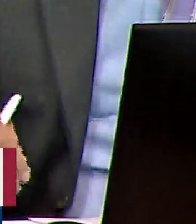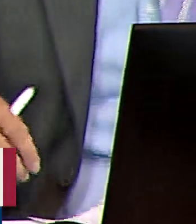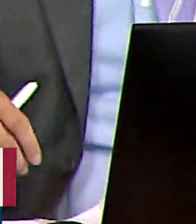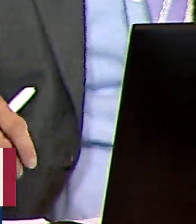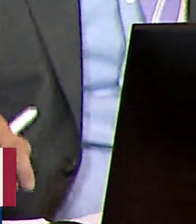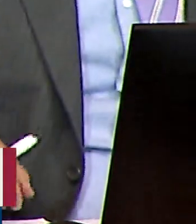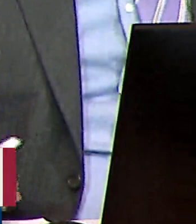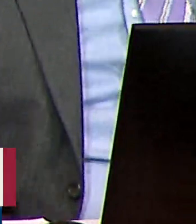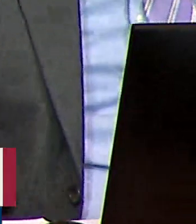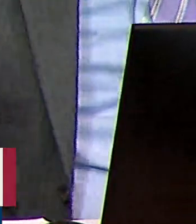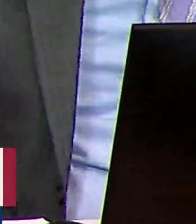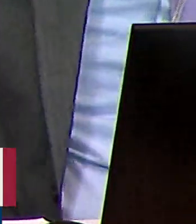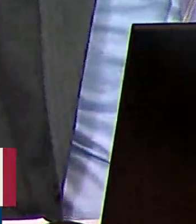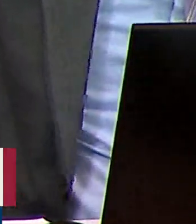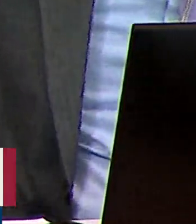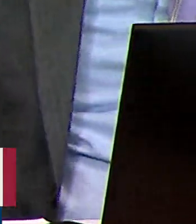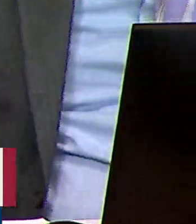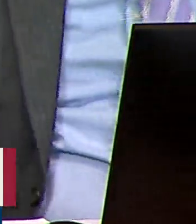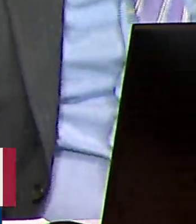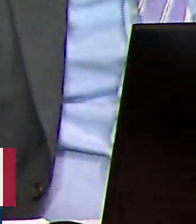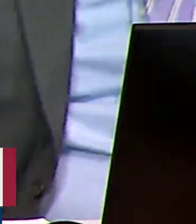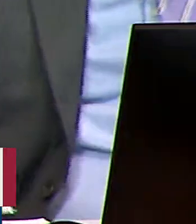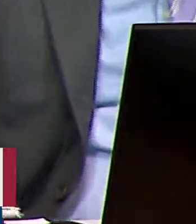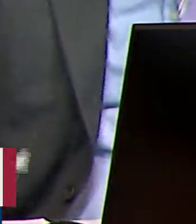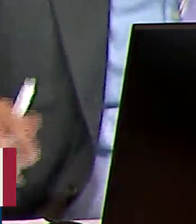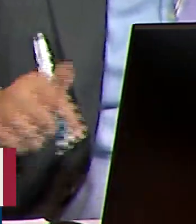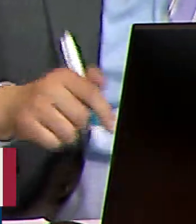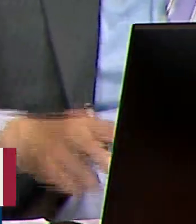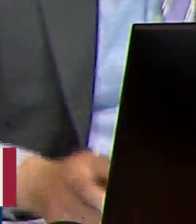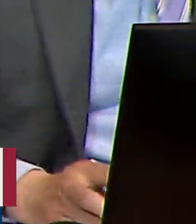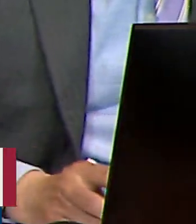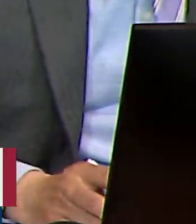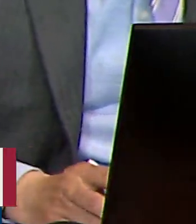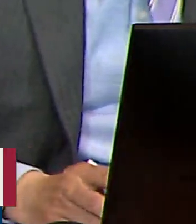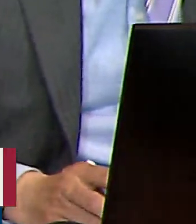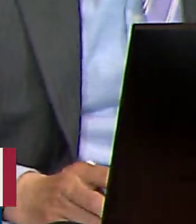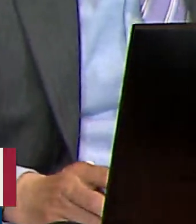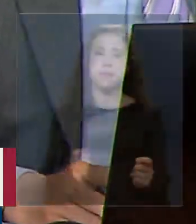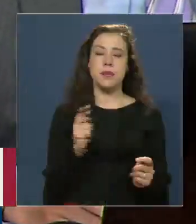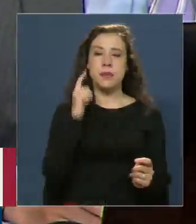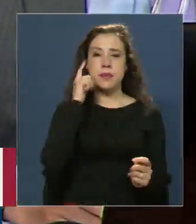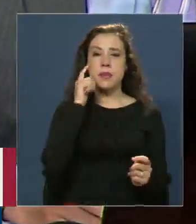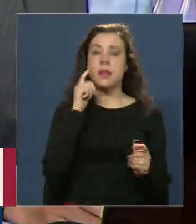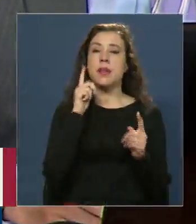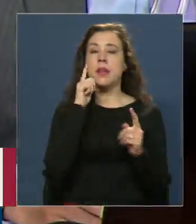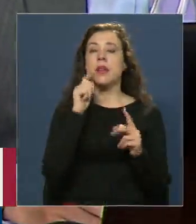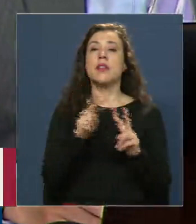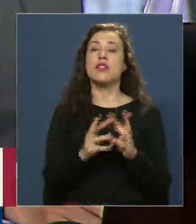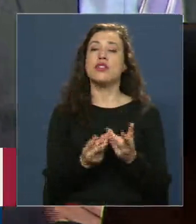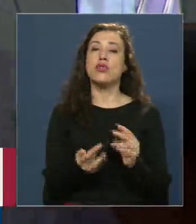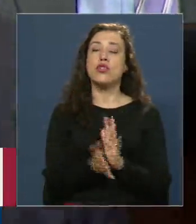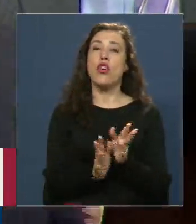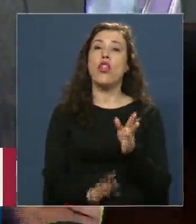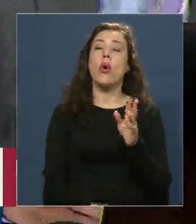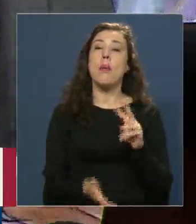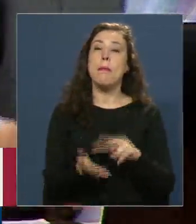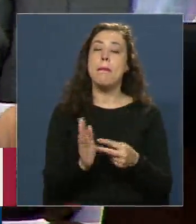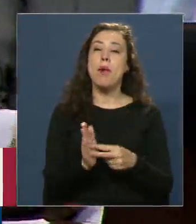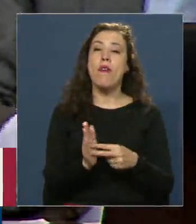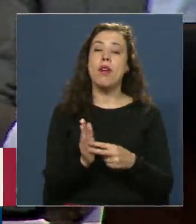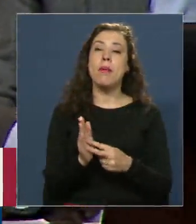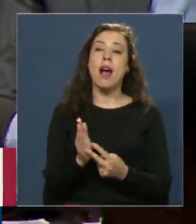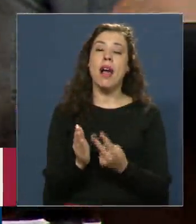proyecto, su campaña comunicacional daba a entender que sería la solución a todos los problemas que se presentan a